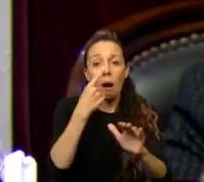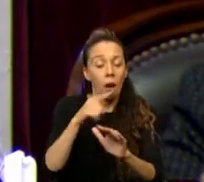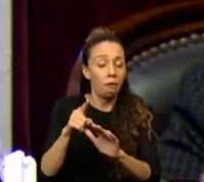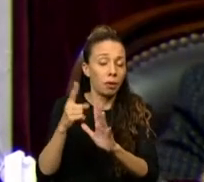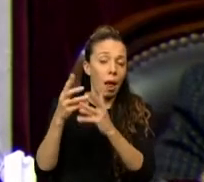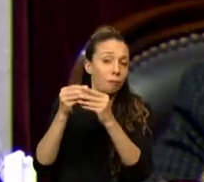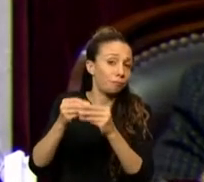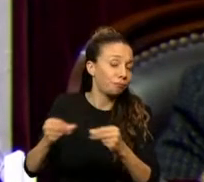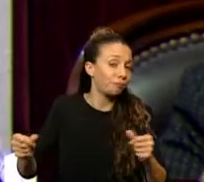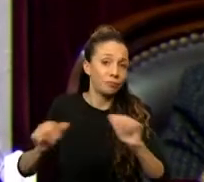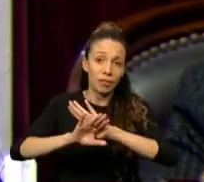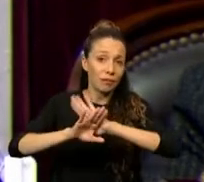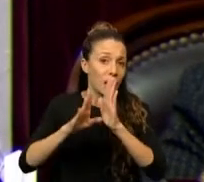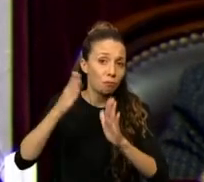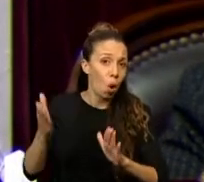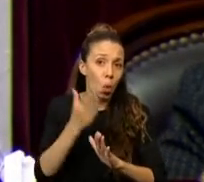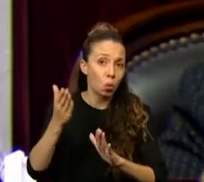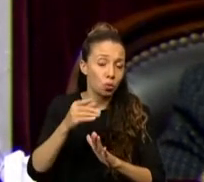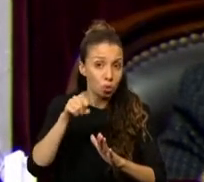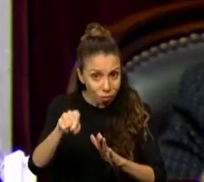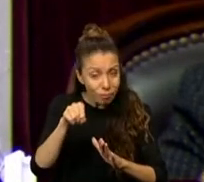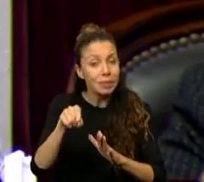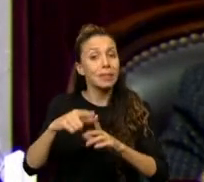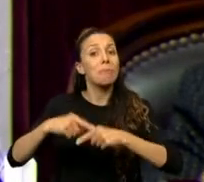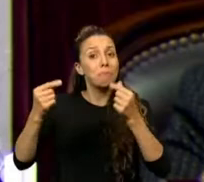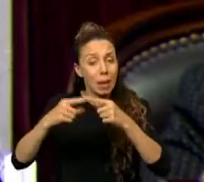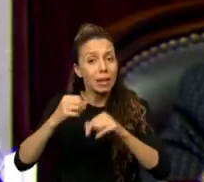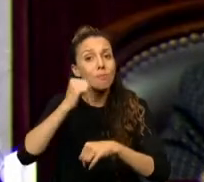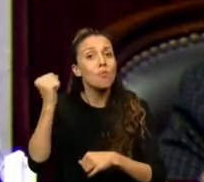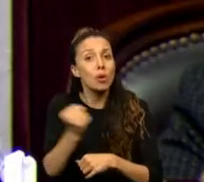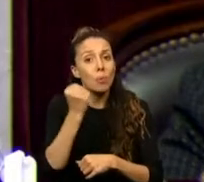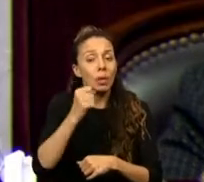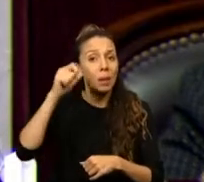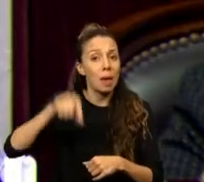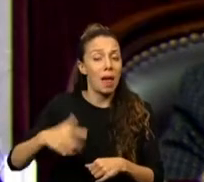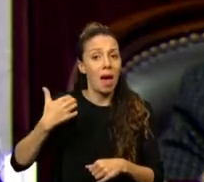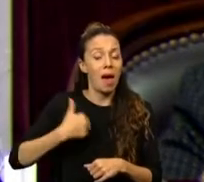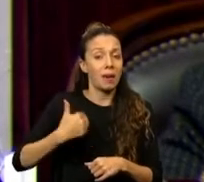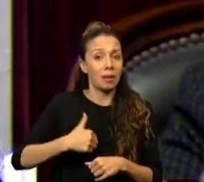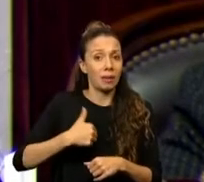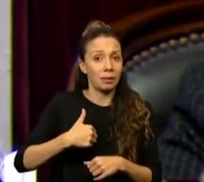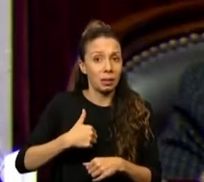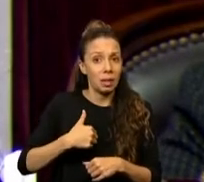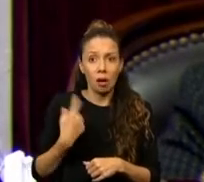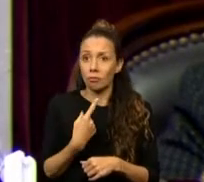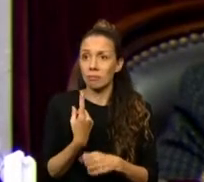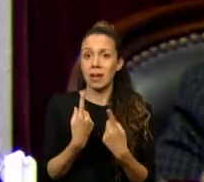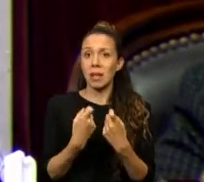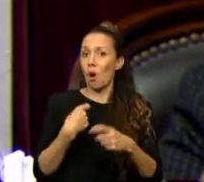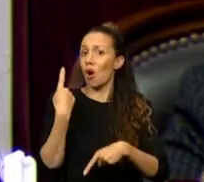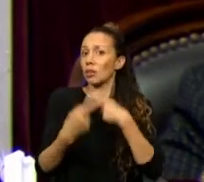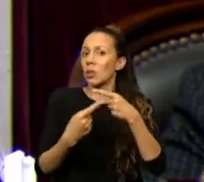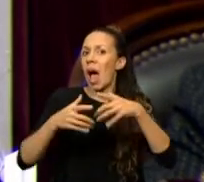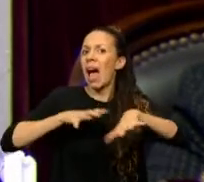que es de importancia para nuestro país en las condiciones que estamos, que siempre necesitamos seguir generando